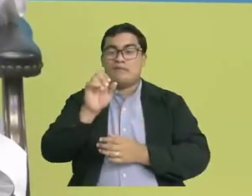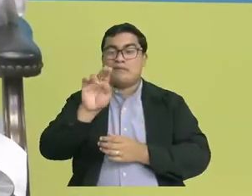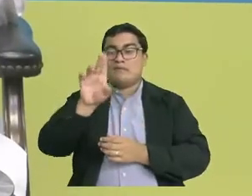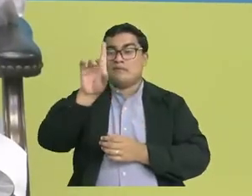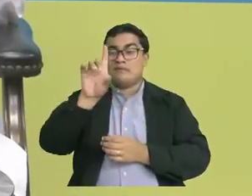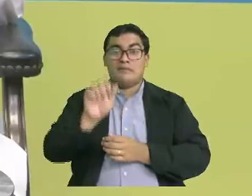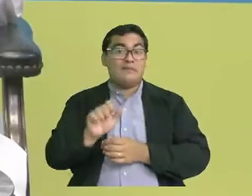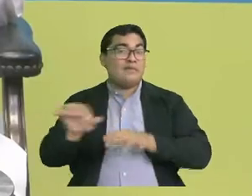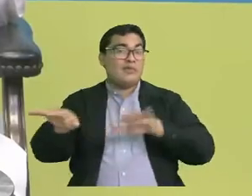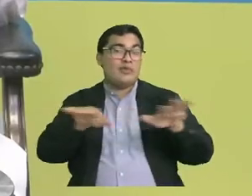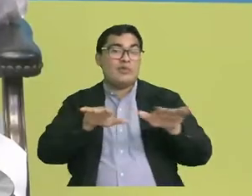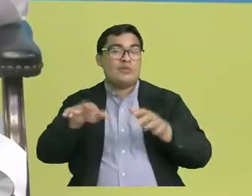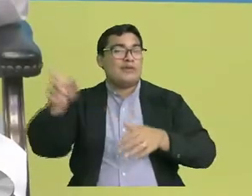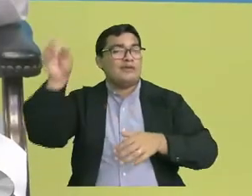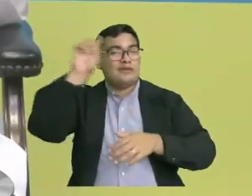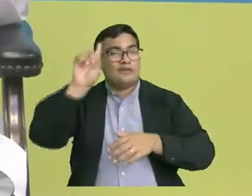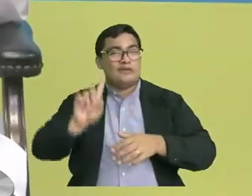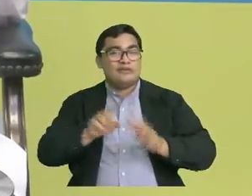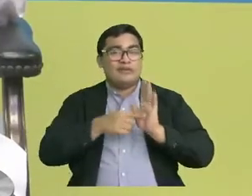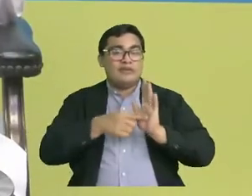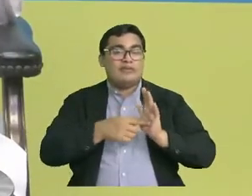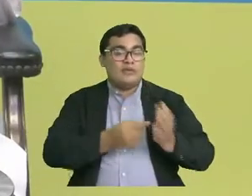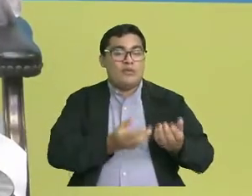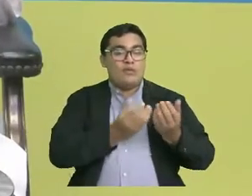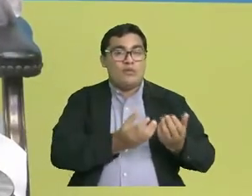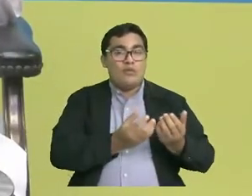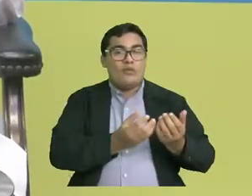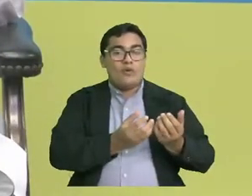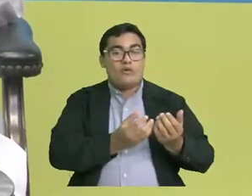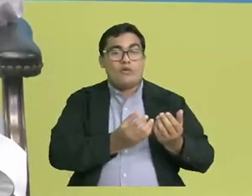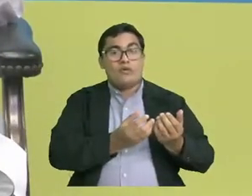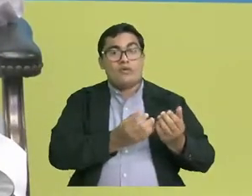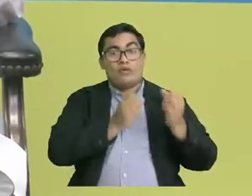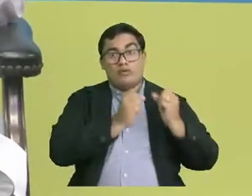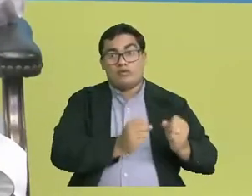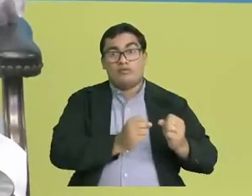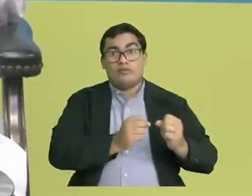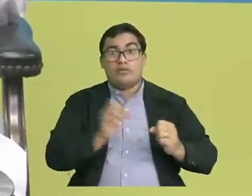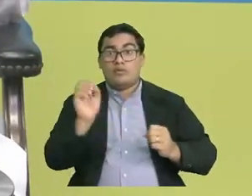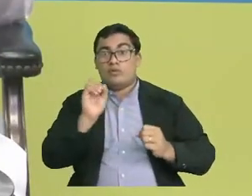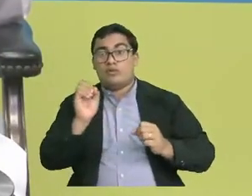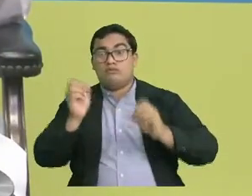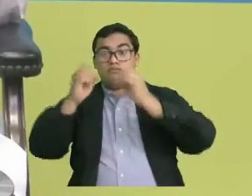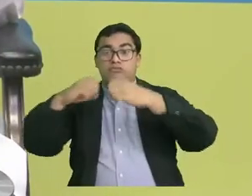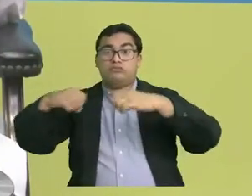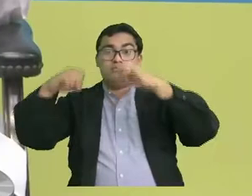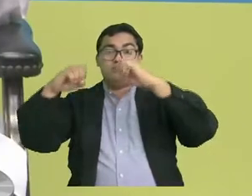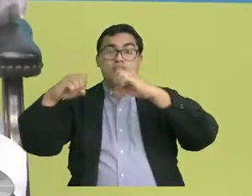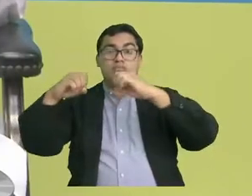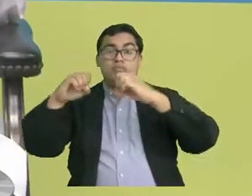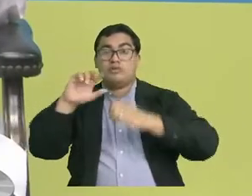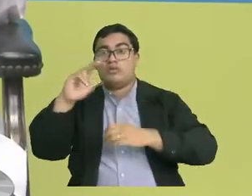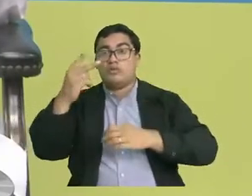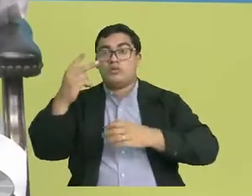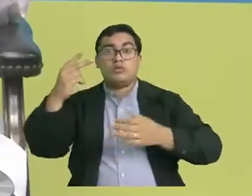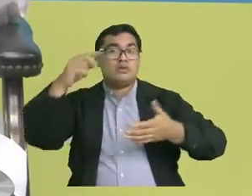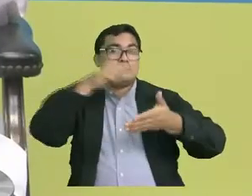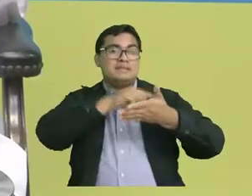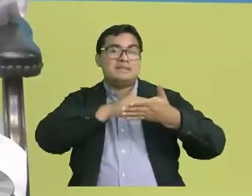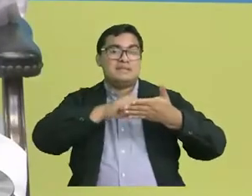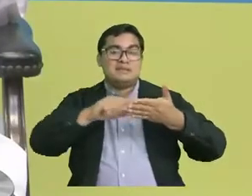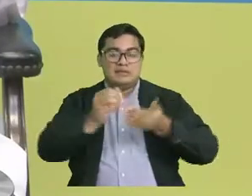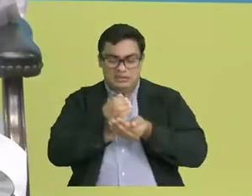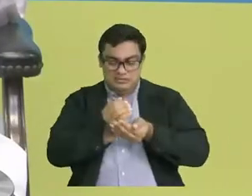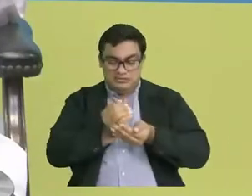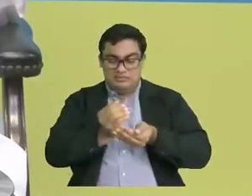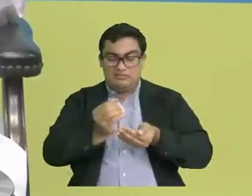saberlo. Es decir, el testículo y el ovario son igualitos las 8 primeras semanas de vida. Correcto.